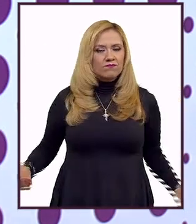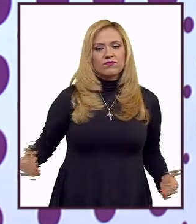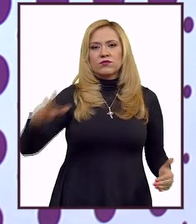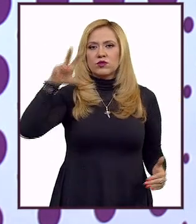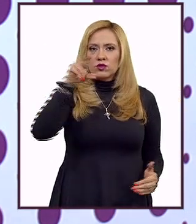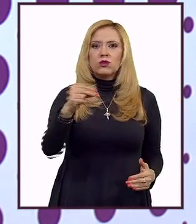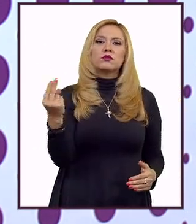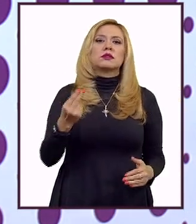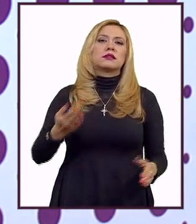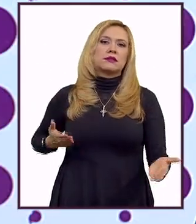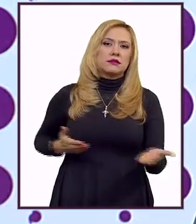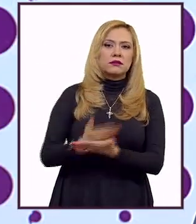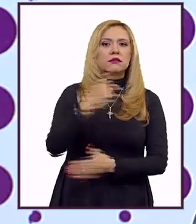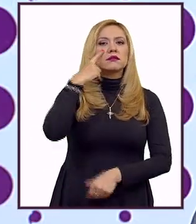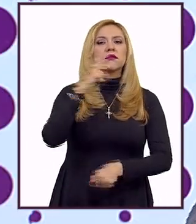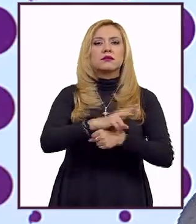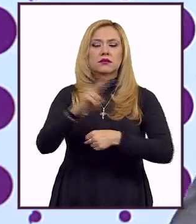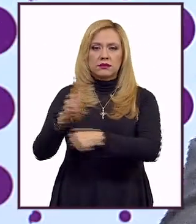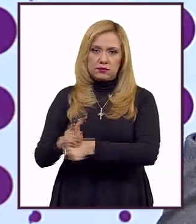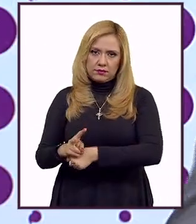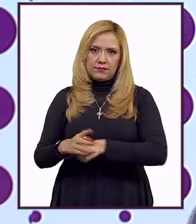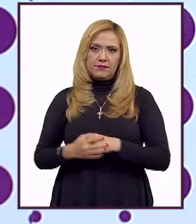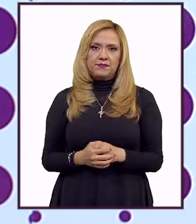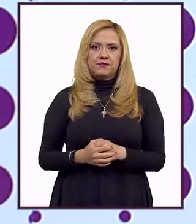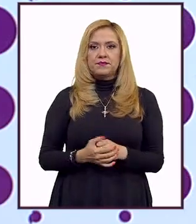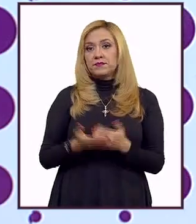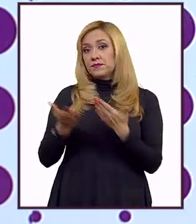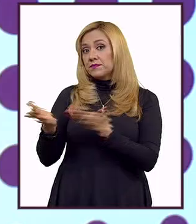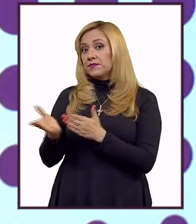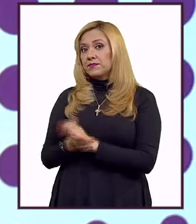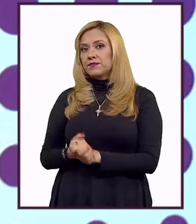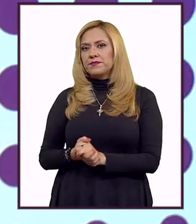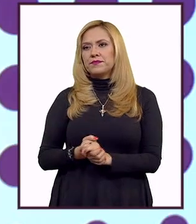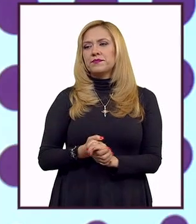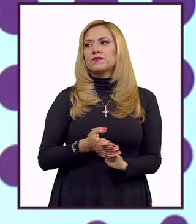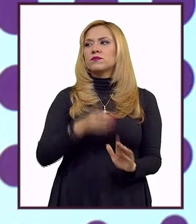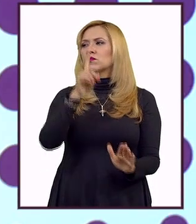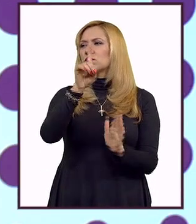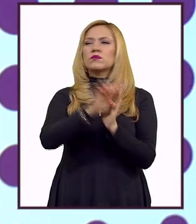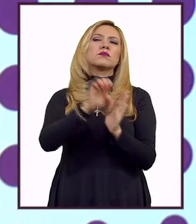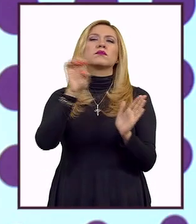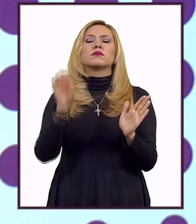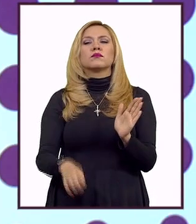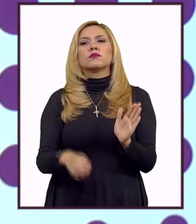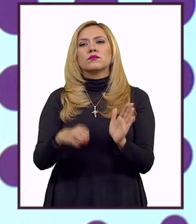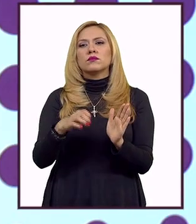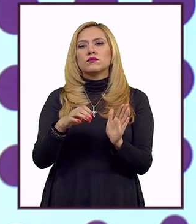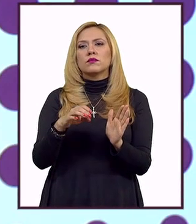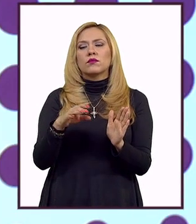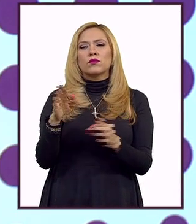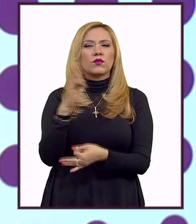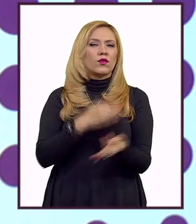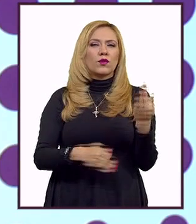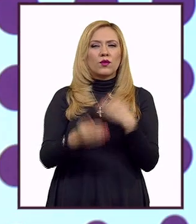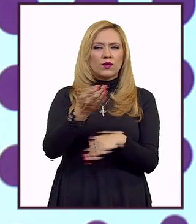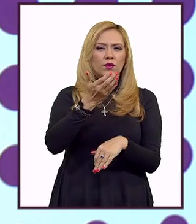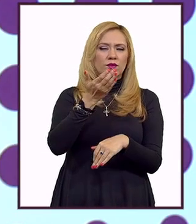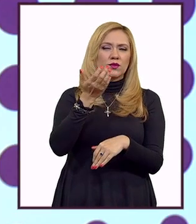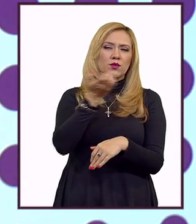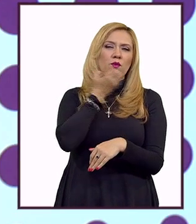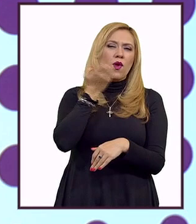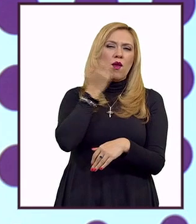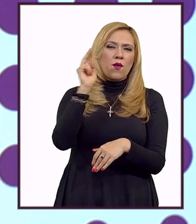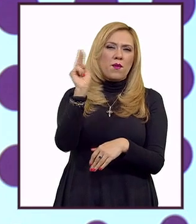den estos actos. Muy bien. Salvador, ¿alguna conclusión? Hay un ejemplo clásico que creo que nos enseñan a casi todos y todas en la escuela, ¿no? De